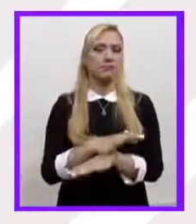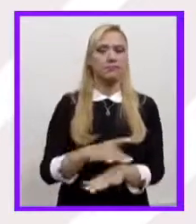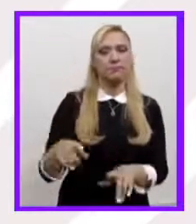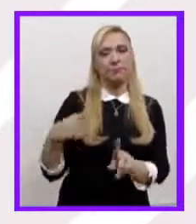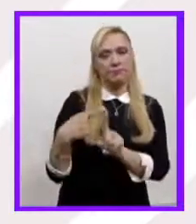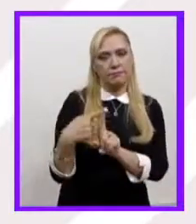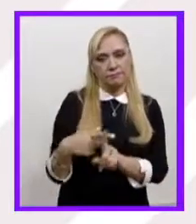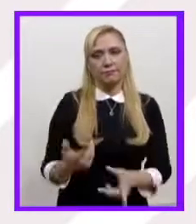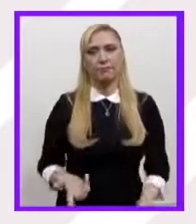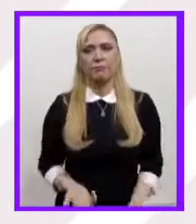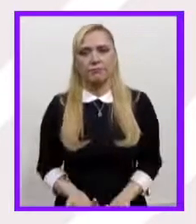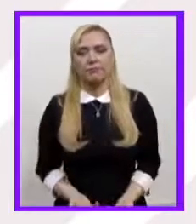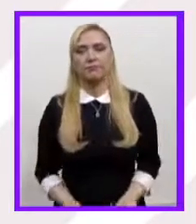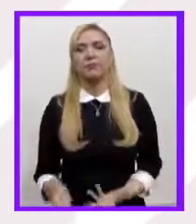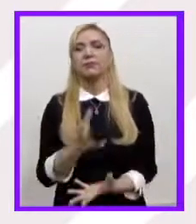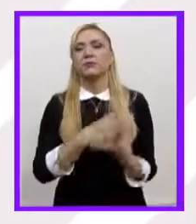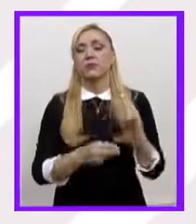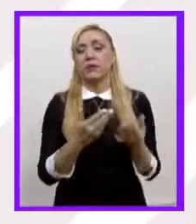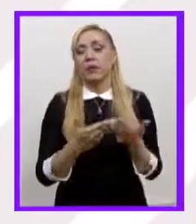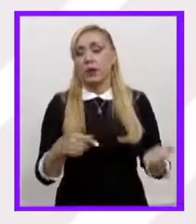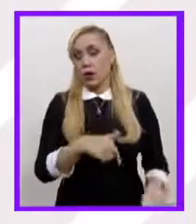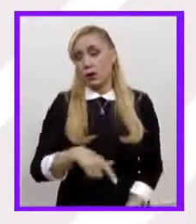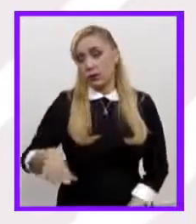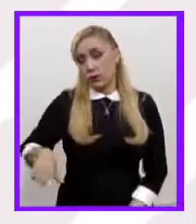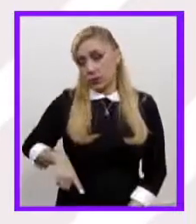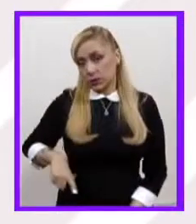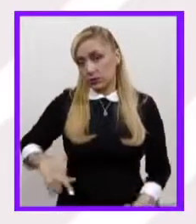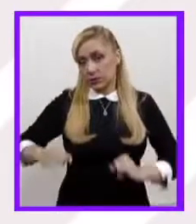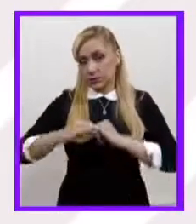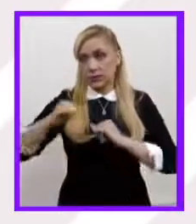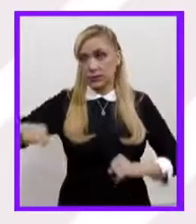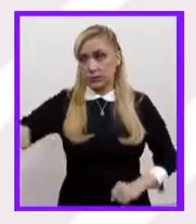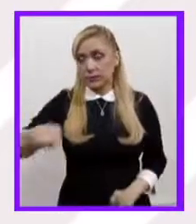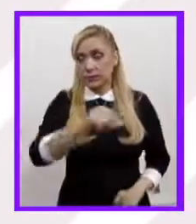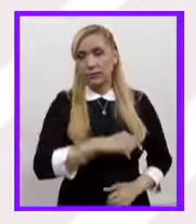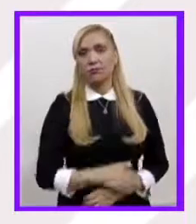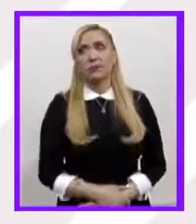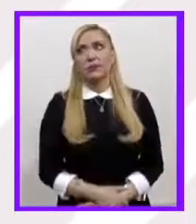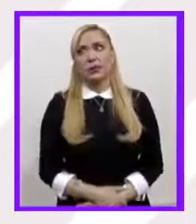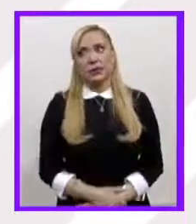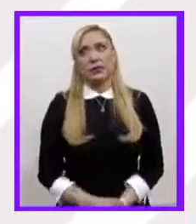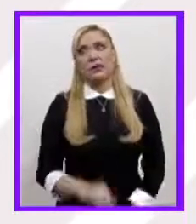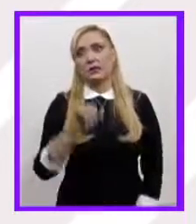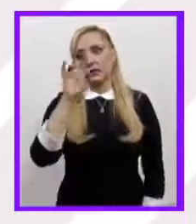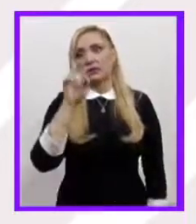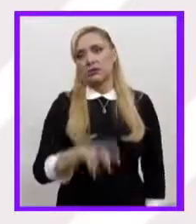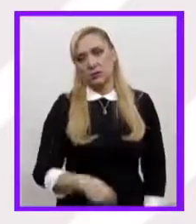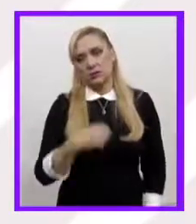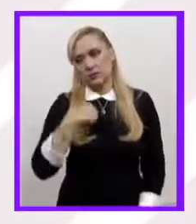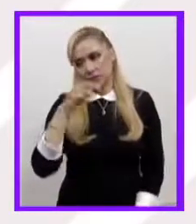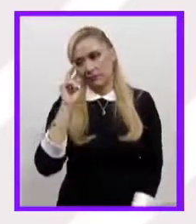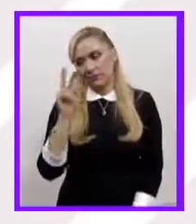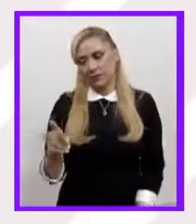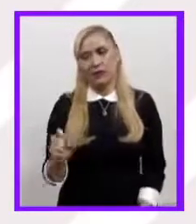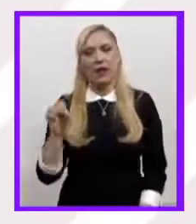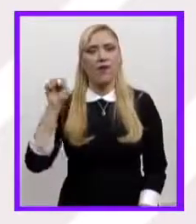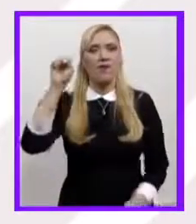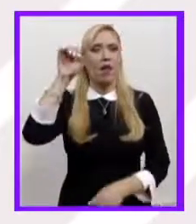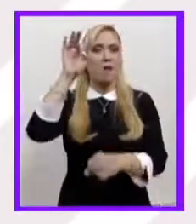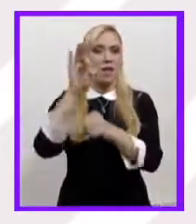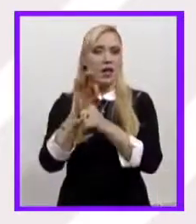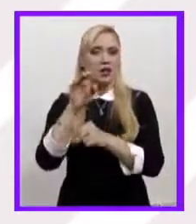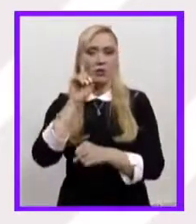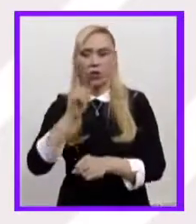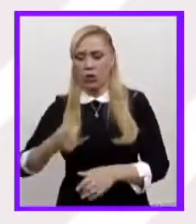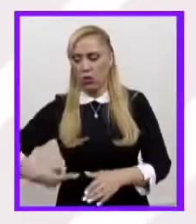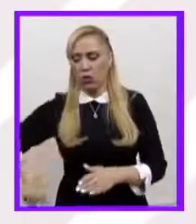se cometan. En cuanto al ámbito del Estado, que es el aquí creo que nos ocupa, ¿no? Sí hay una crítica, ¿no? Desde el feminismo